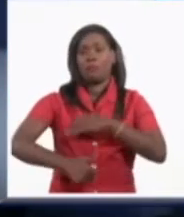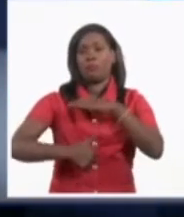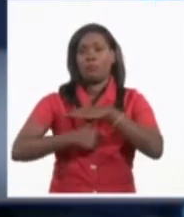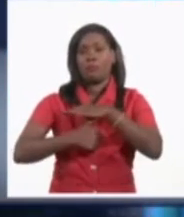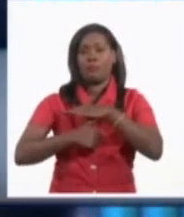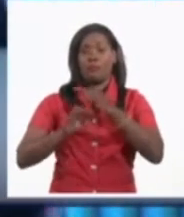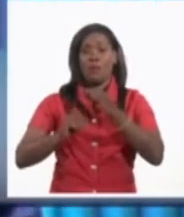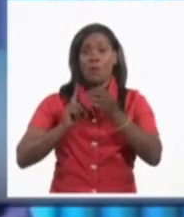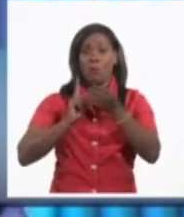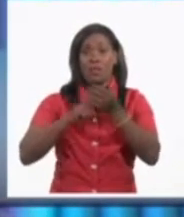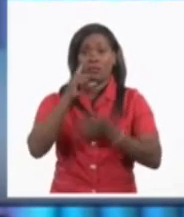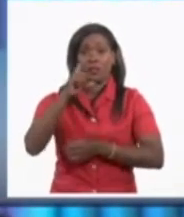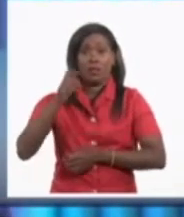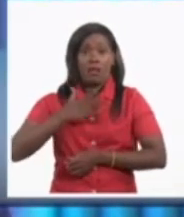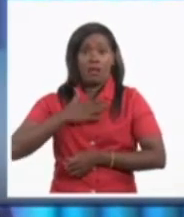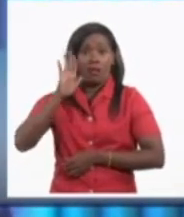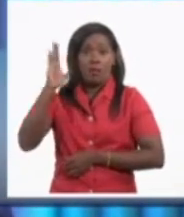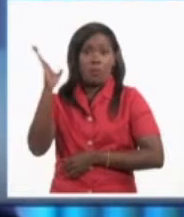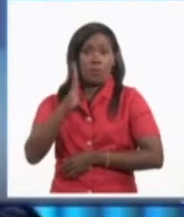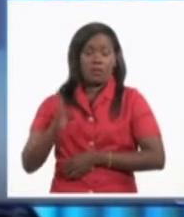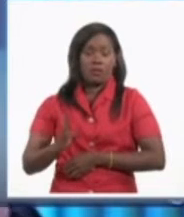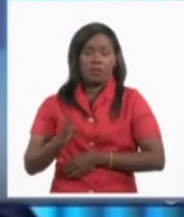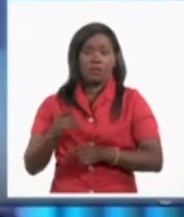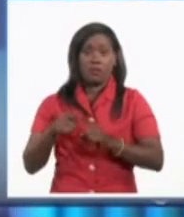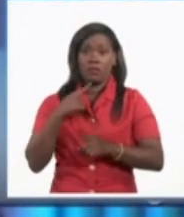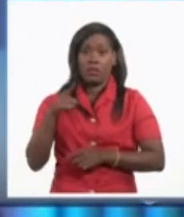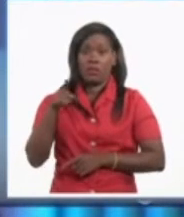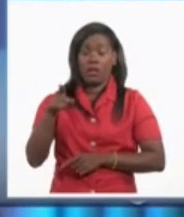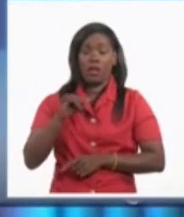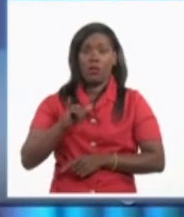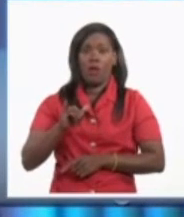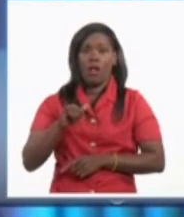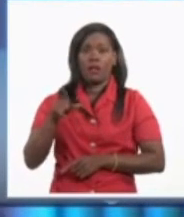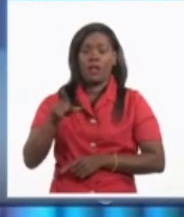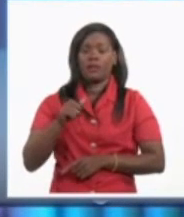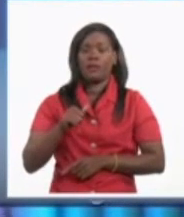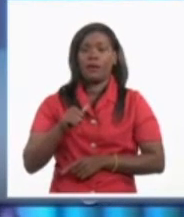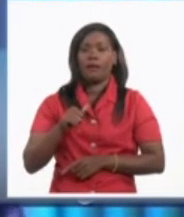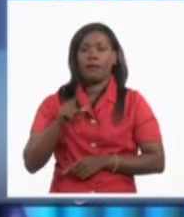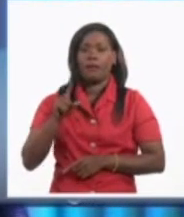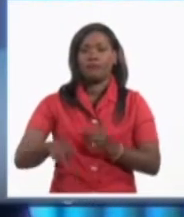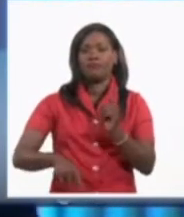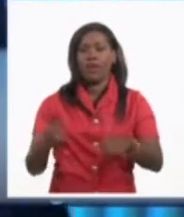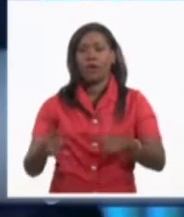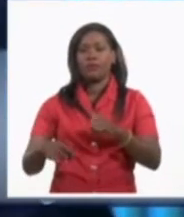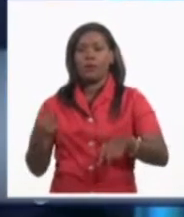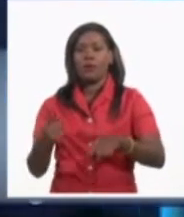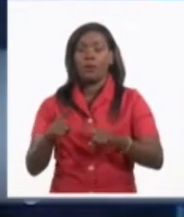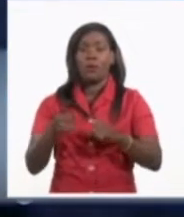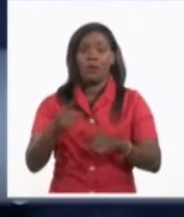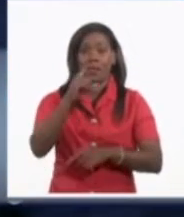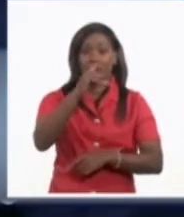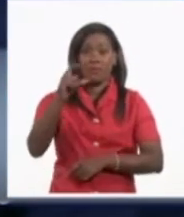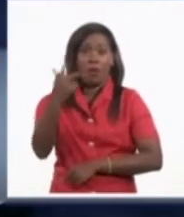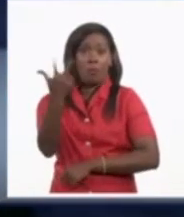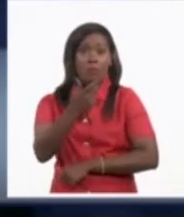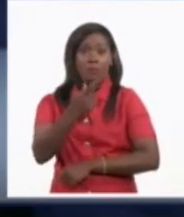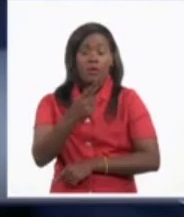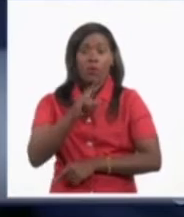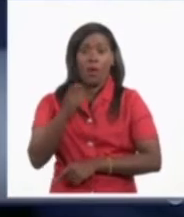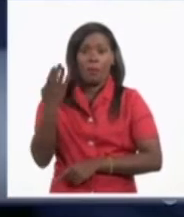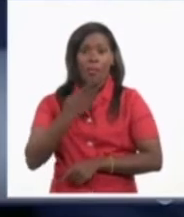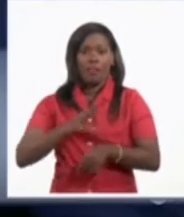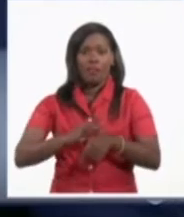la solicitud de soborno de $1 por dosis de vacuna durante la pandemia de COVID-19 y el gabinete